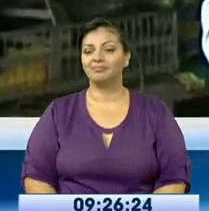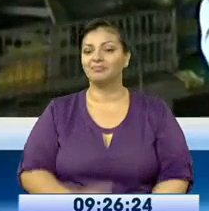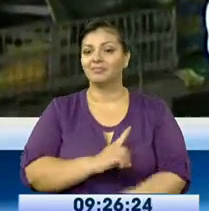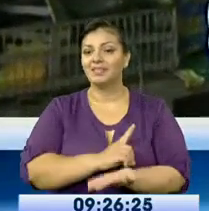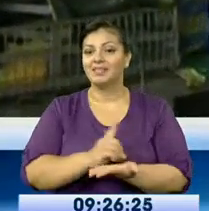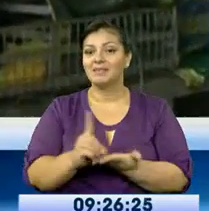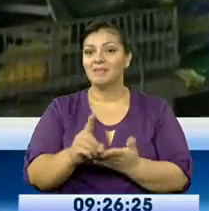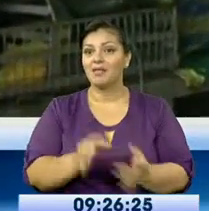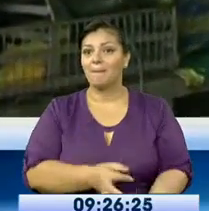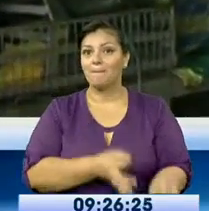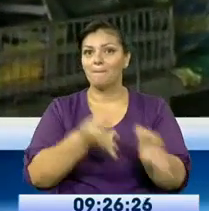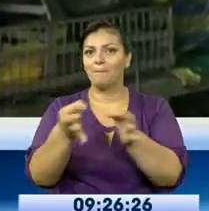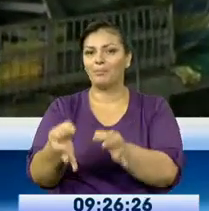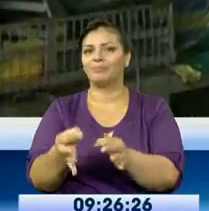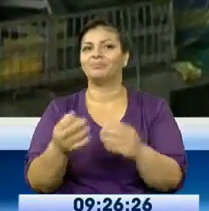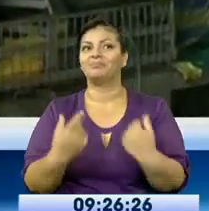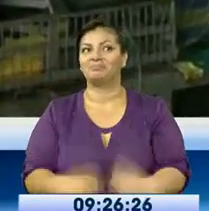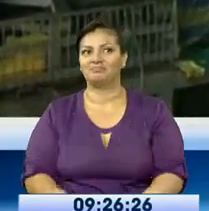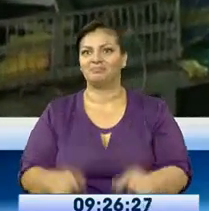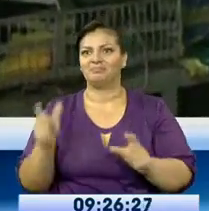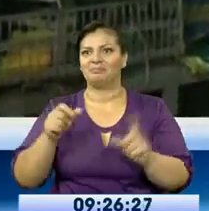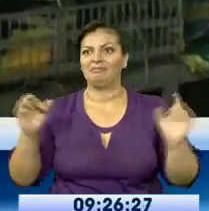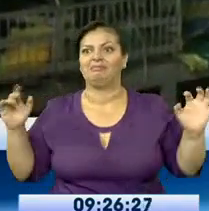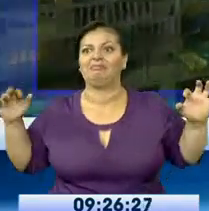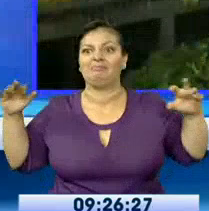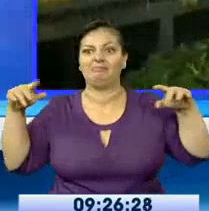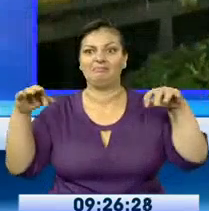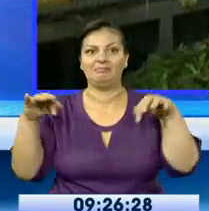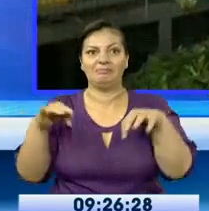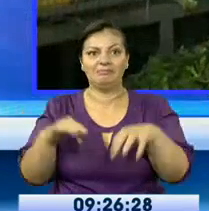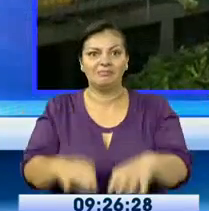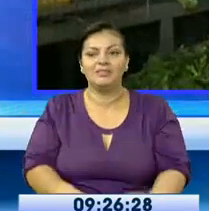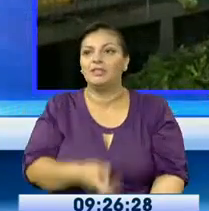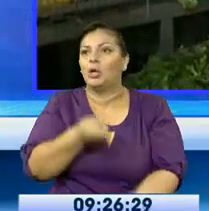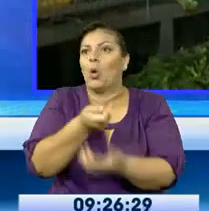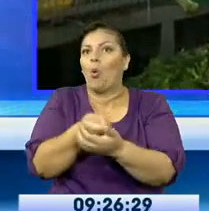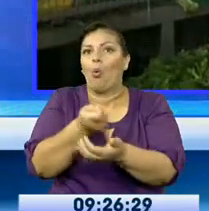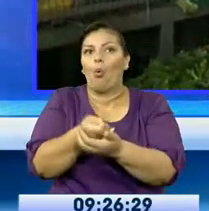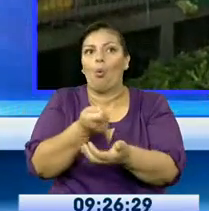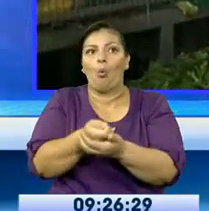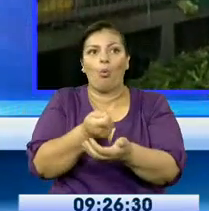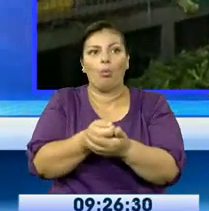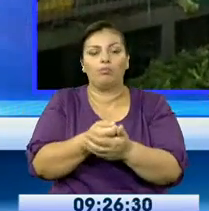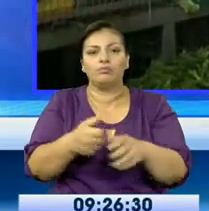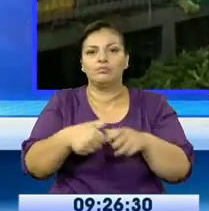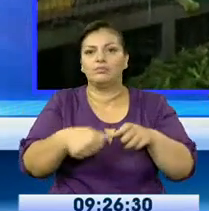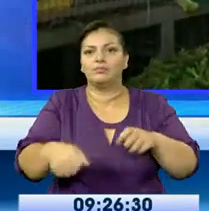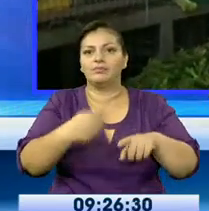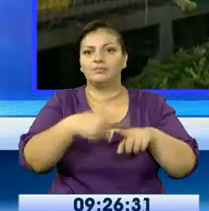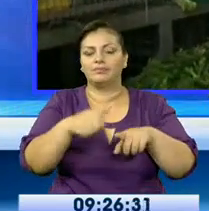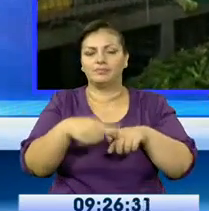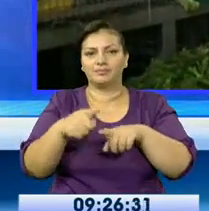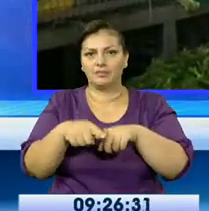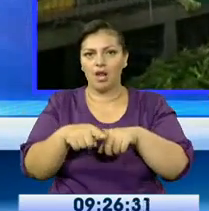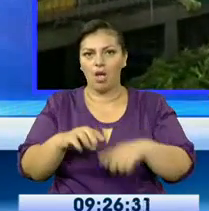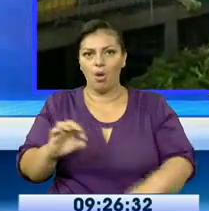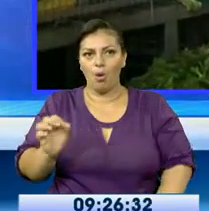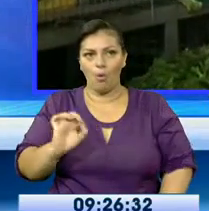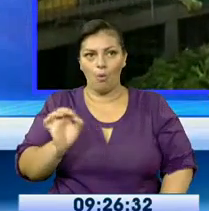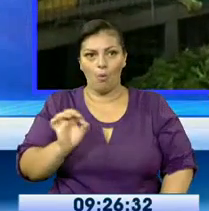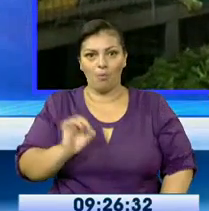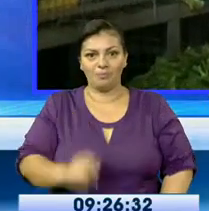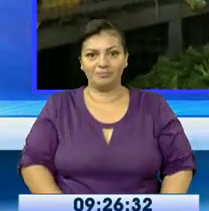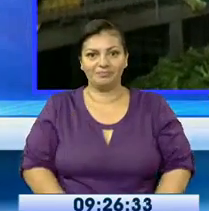abarrotados los mercados municipales de los granos secos ya listos para la fanesca y no solamente eso sino también ya los platos